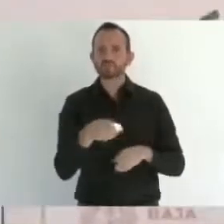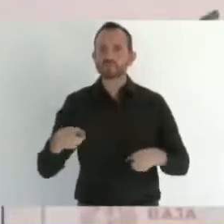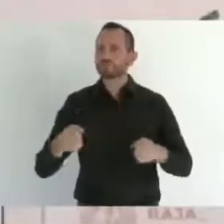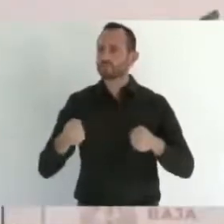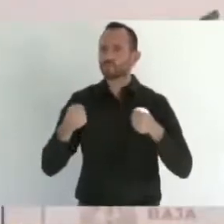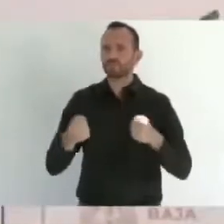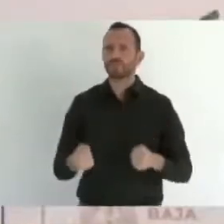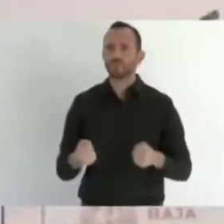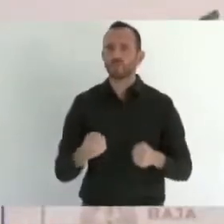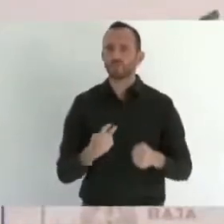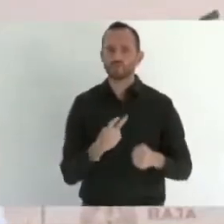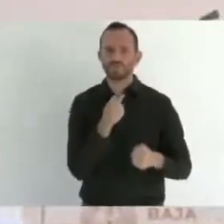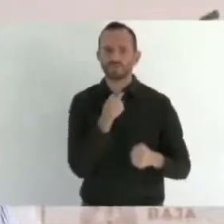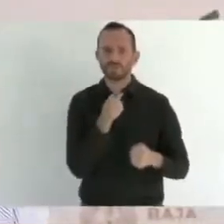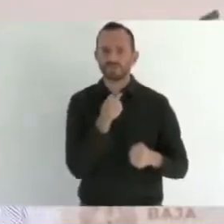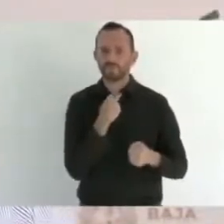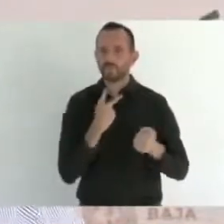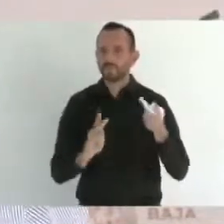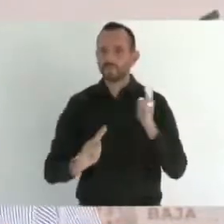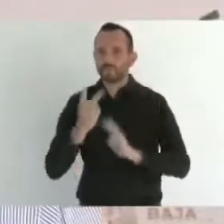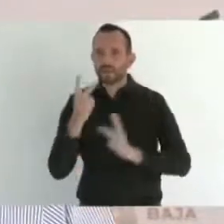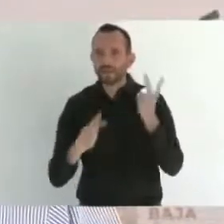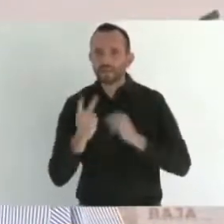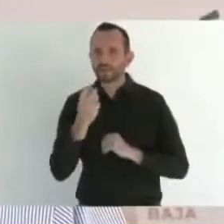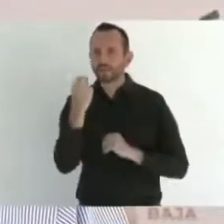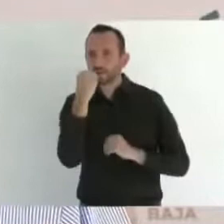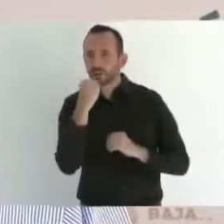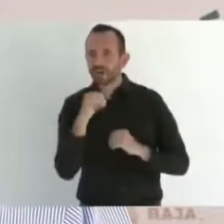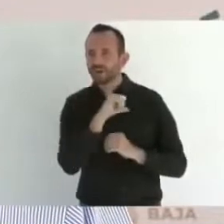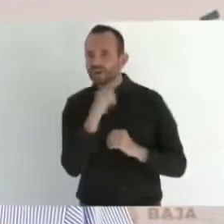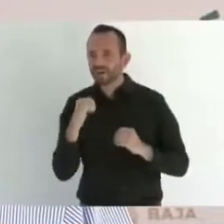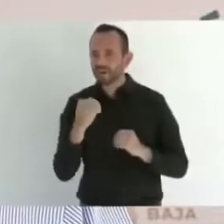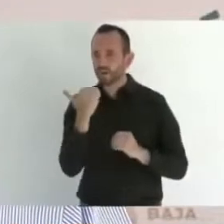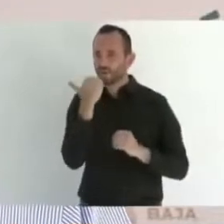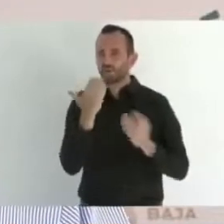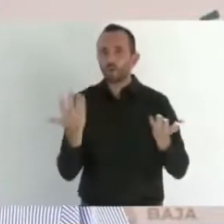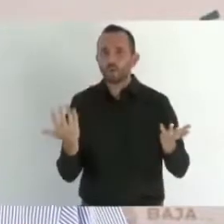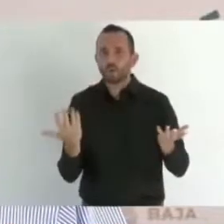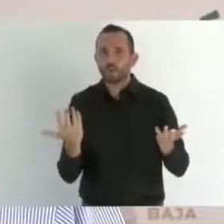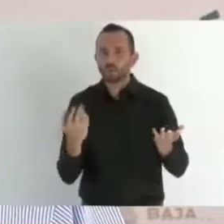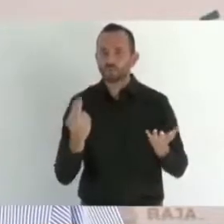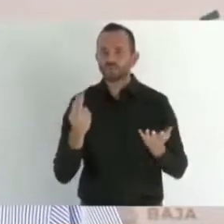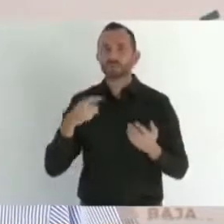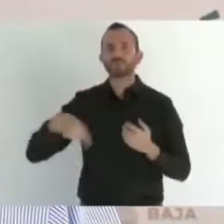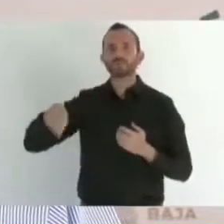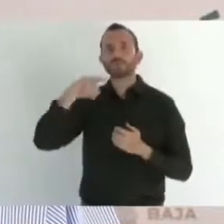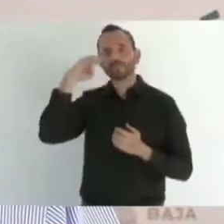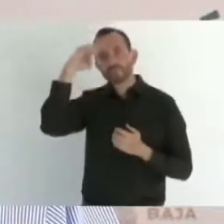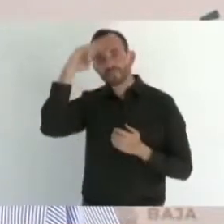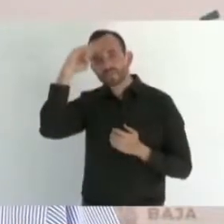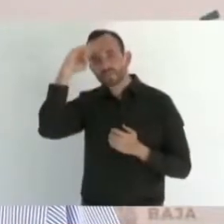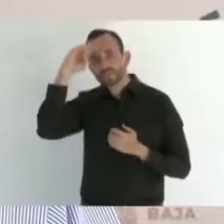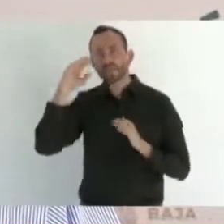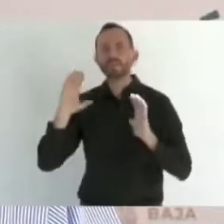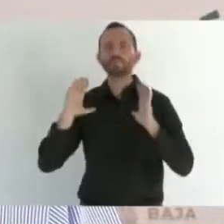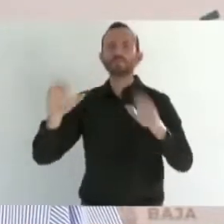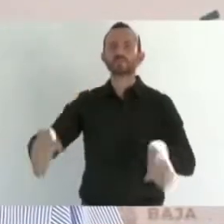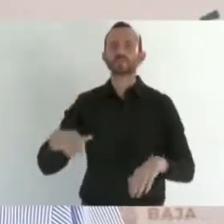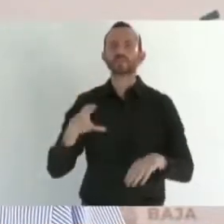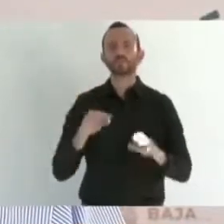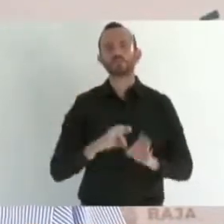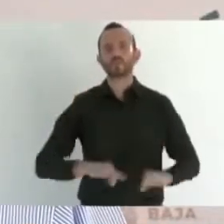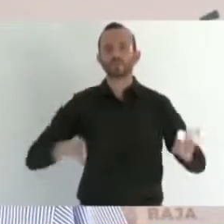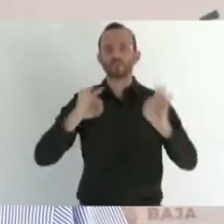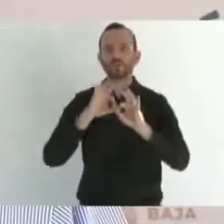el trabajo es fundamental se piensa que nada más cuenta en una actividad productiva